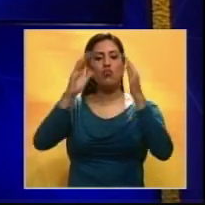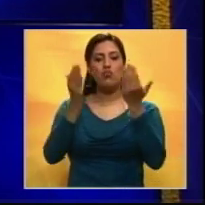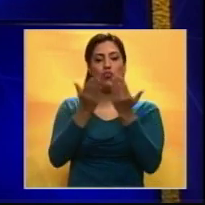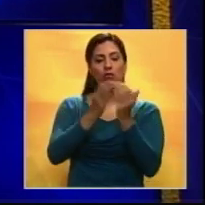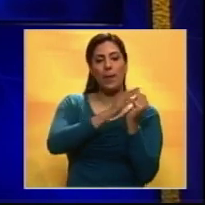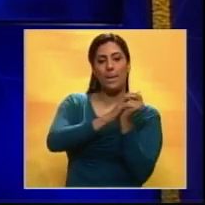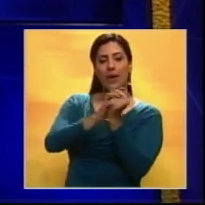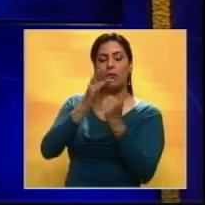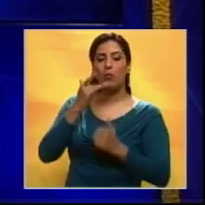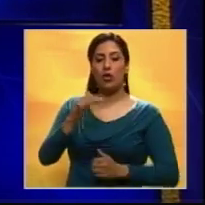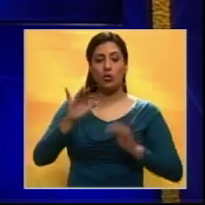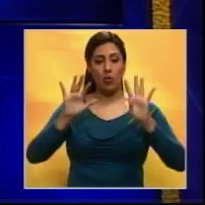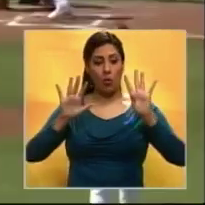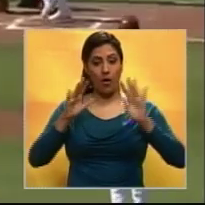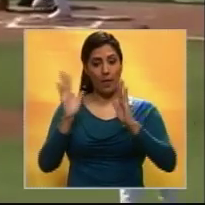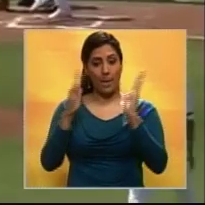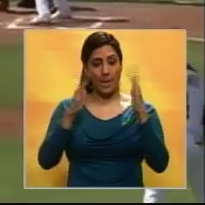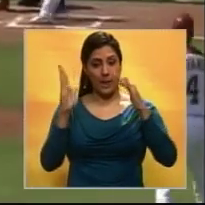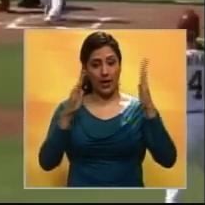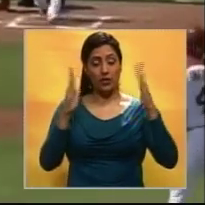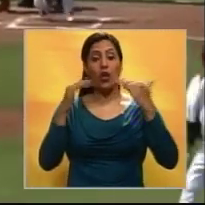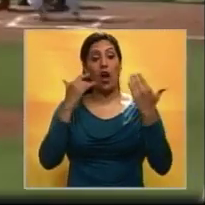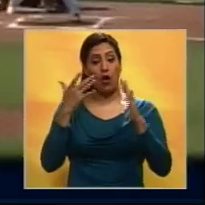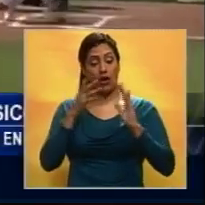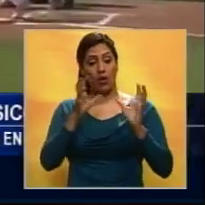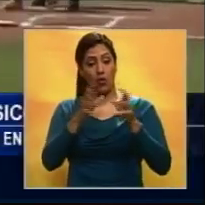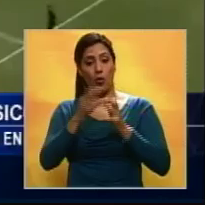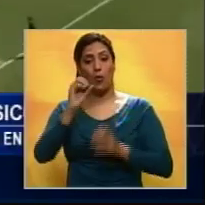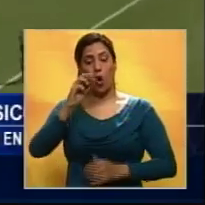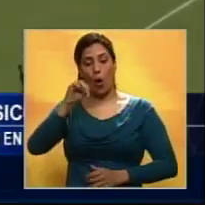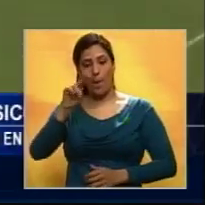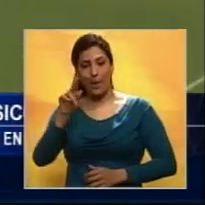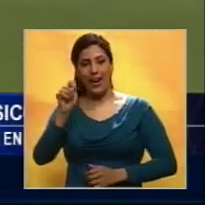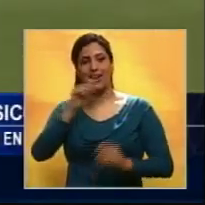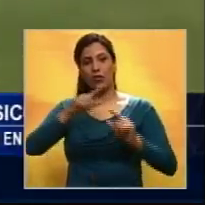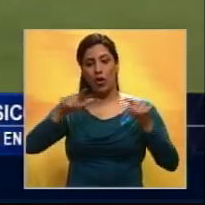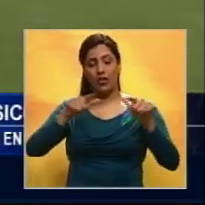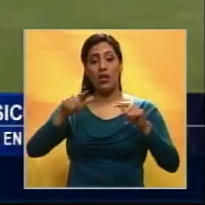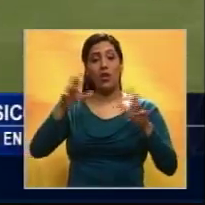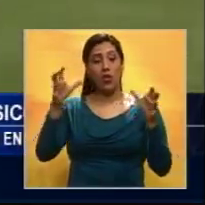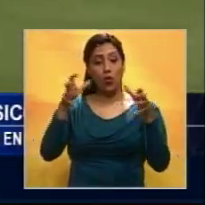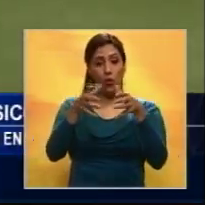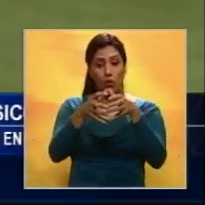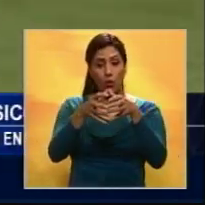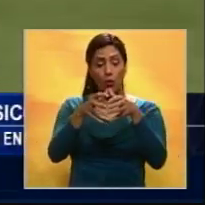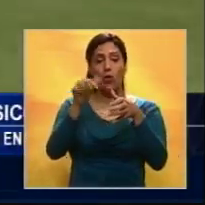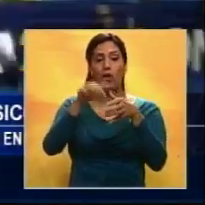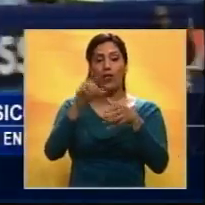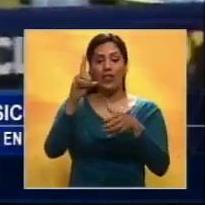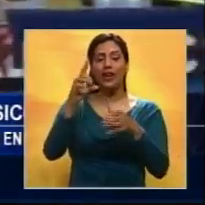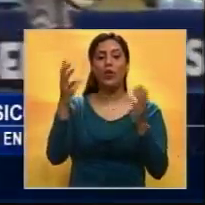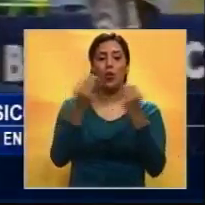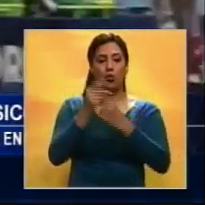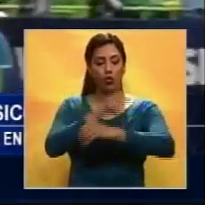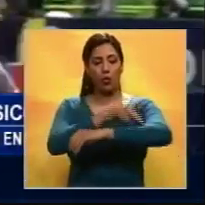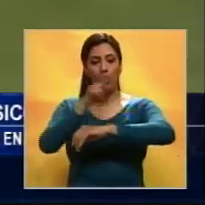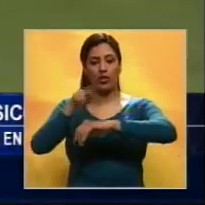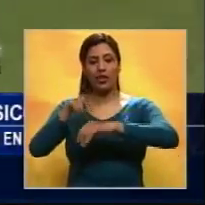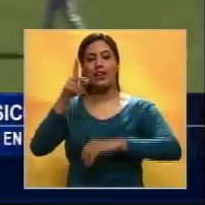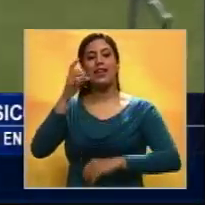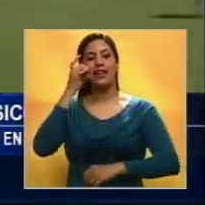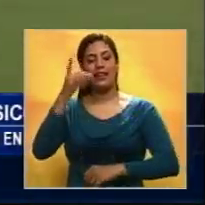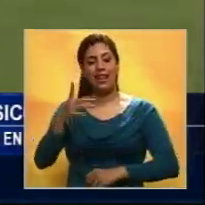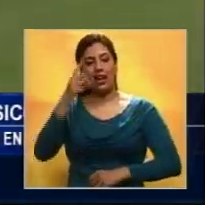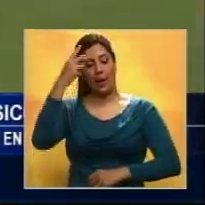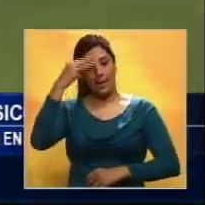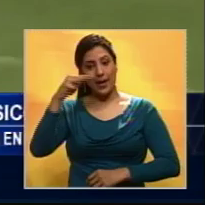Béisbol a partir del próximo 9 de marzo. Los dirigidos por Omar Vizquel estarán en el grupo D junto a Puerto Rico, Italia y México.